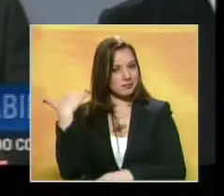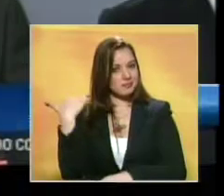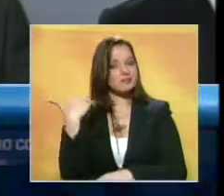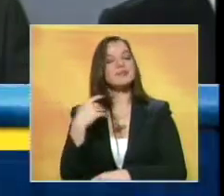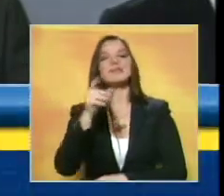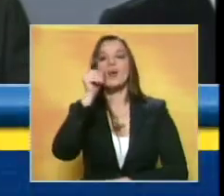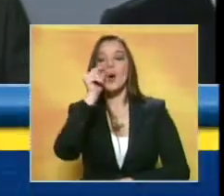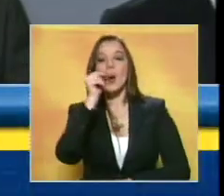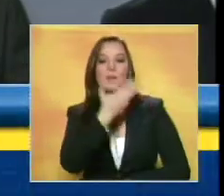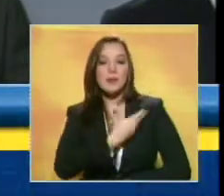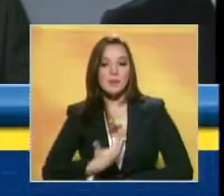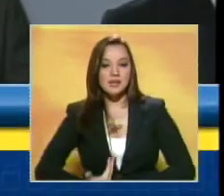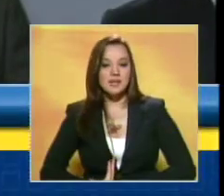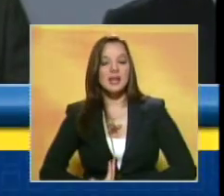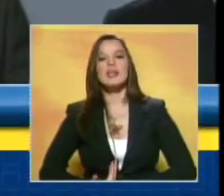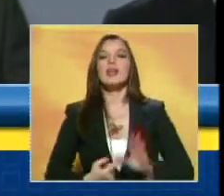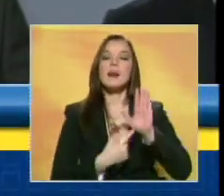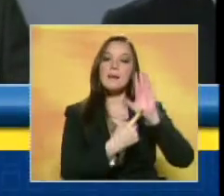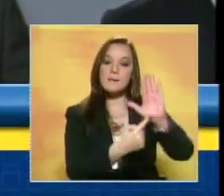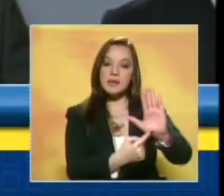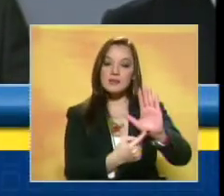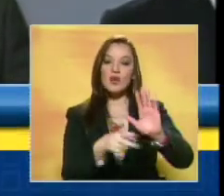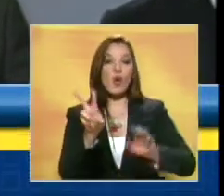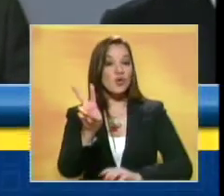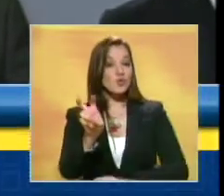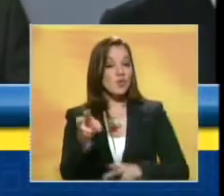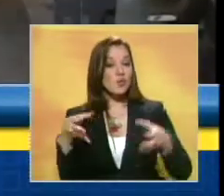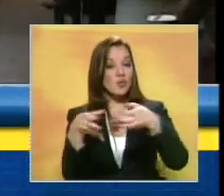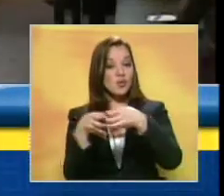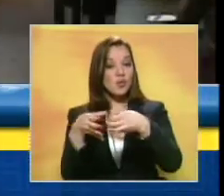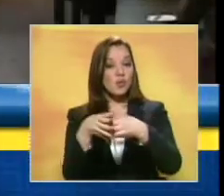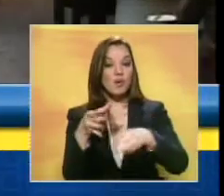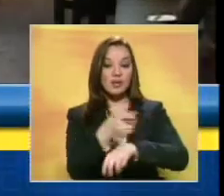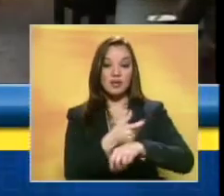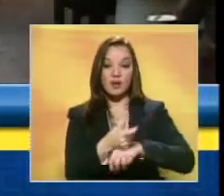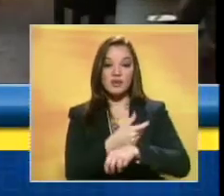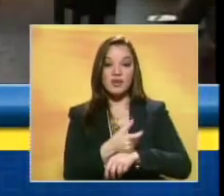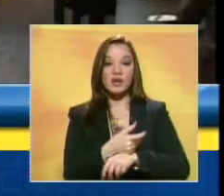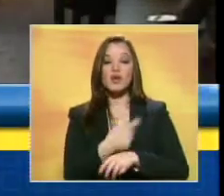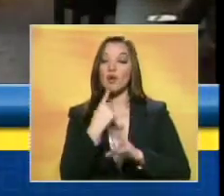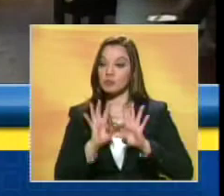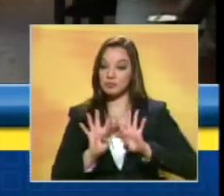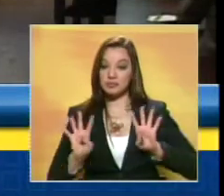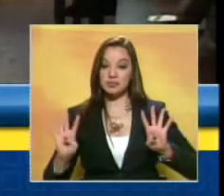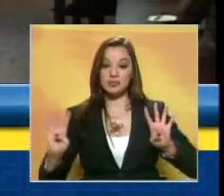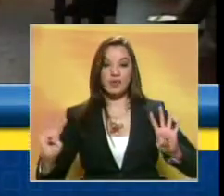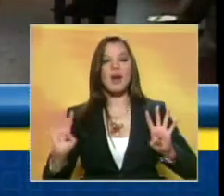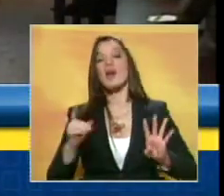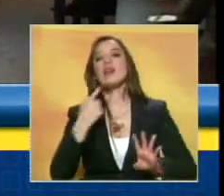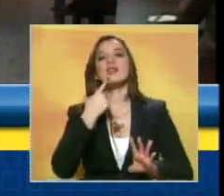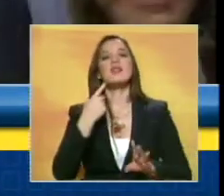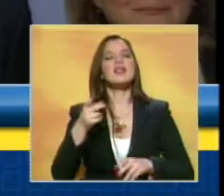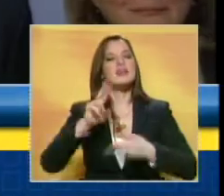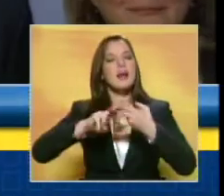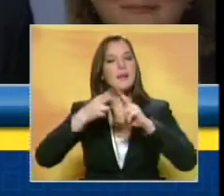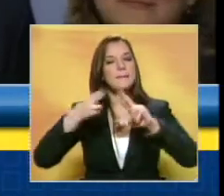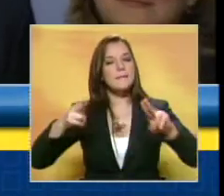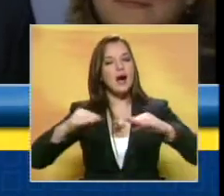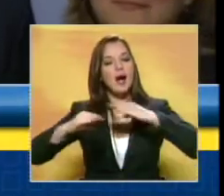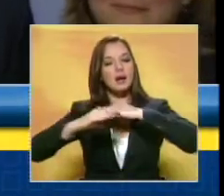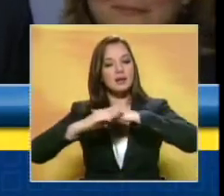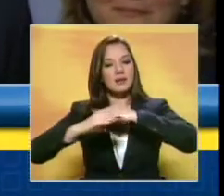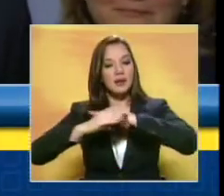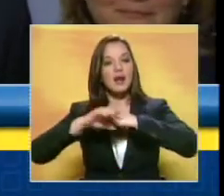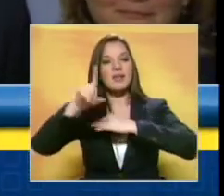colombiano presentó en la Casa de Nariño, en Bogotá, a su nuevo equipo de gobierno, al que denominó como el Gabinete de la Paz, la Equidad y la